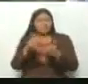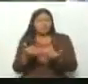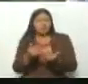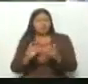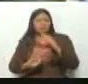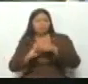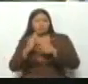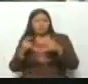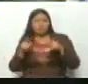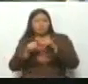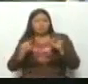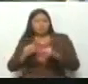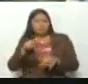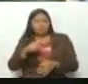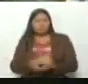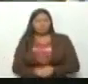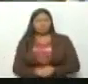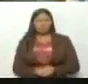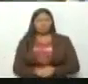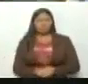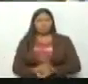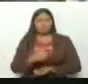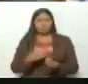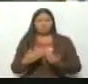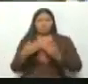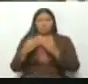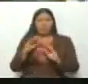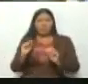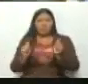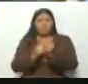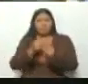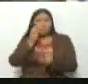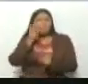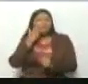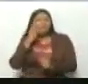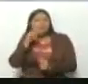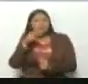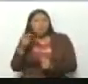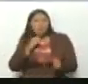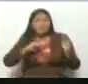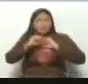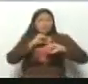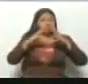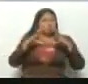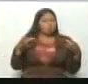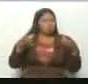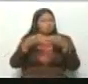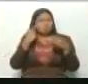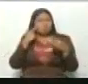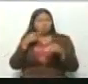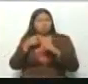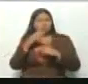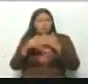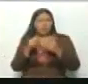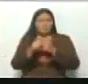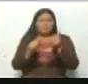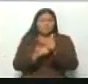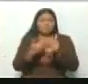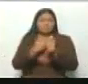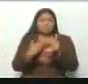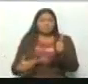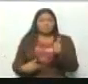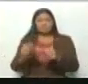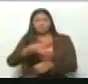a funcionar aquella figura de padrinazgo. Sí, bueno, estamos todos desplegados, todo el gabinete está desplegado, toda la vicepresidencia social y